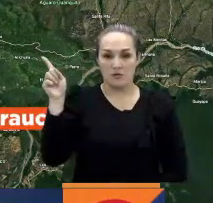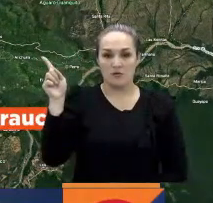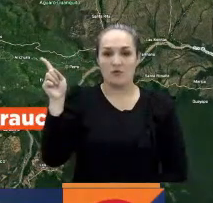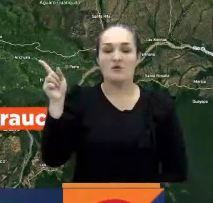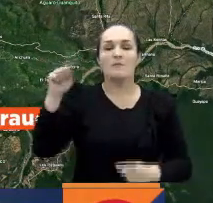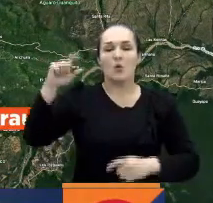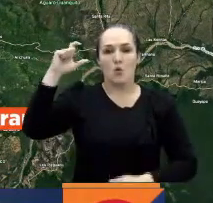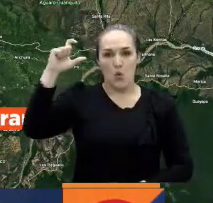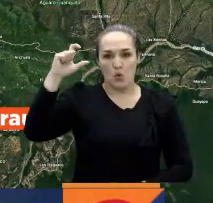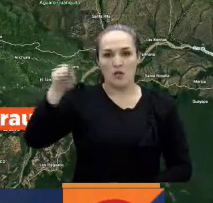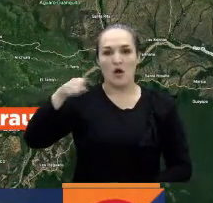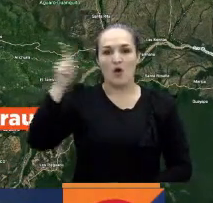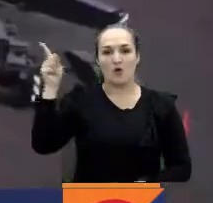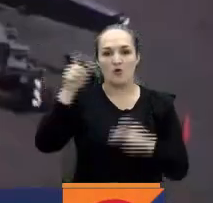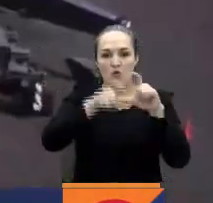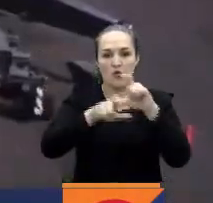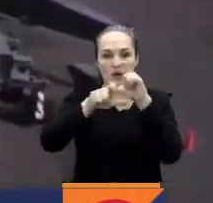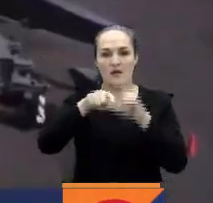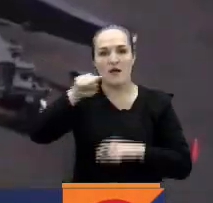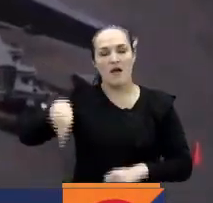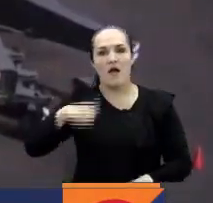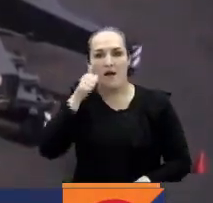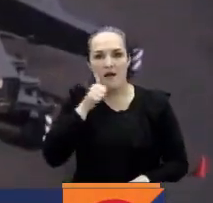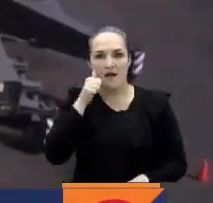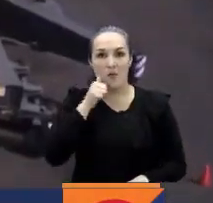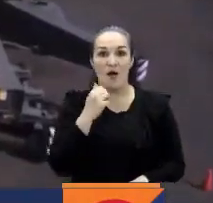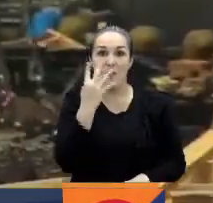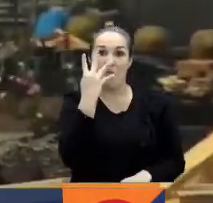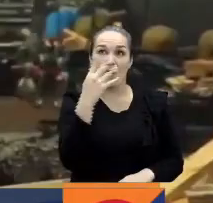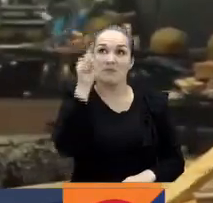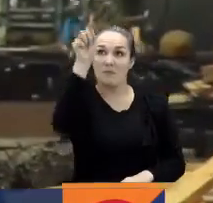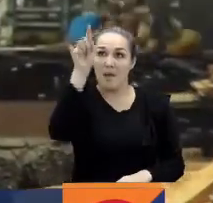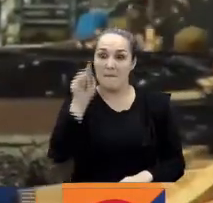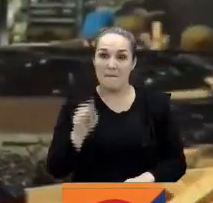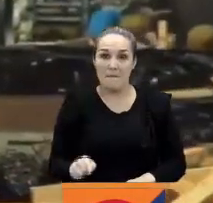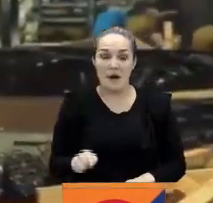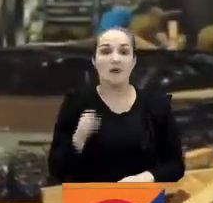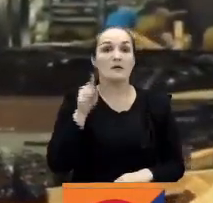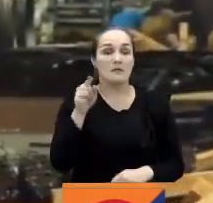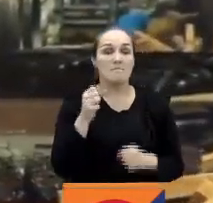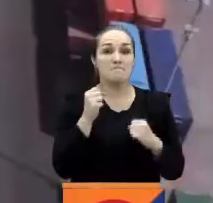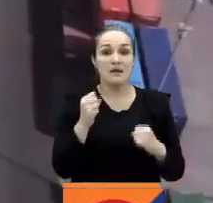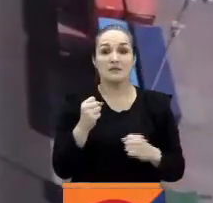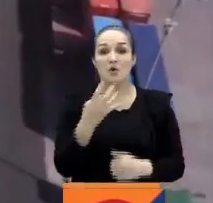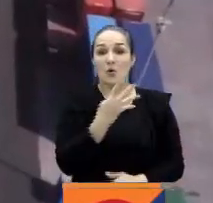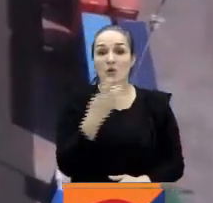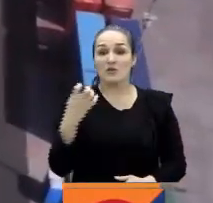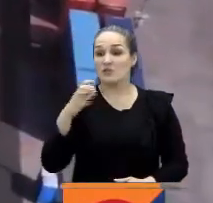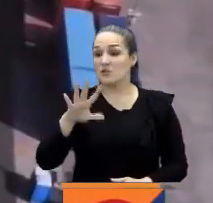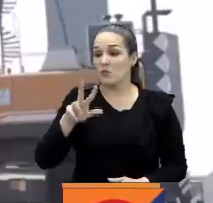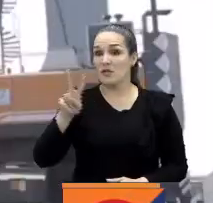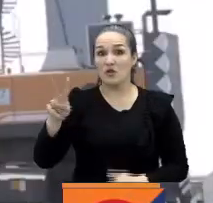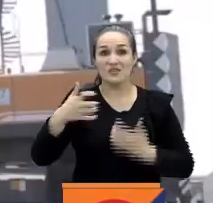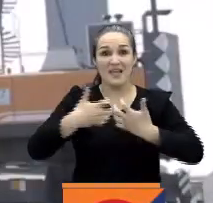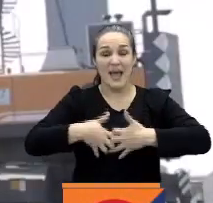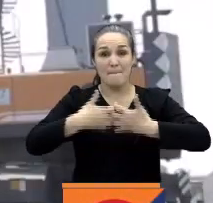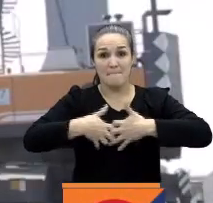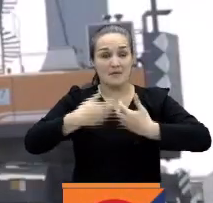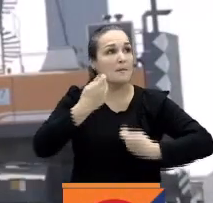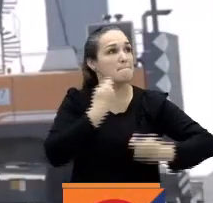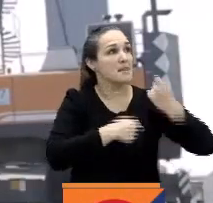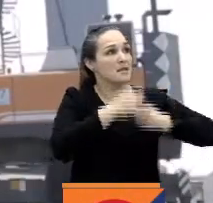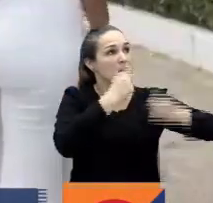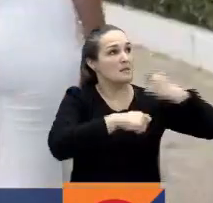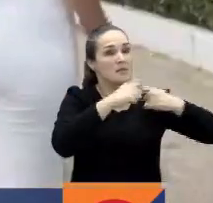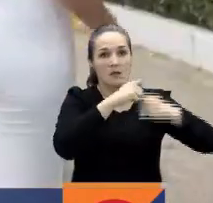y Paraguachón en La Guajira. En el primer semestre de este año, 452 empresas colombianas vendieron mercancía a